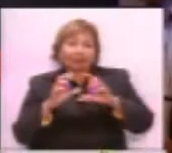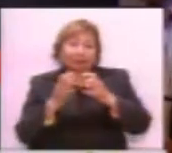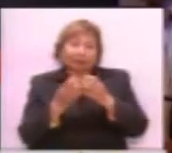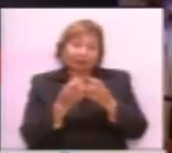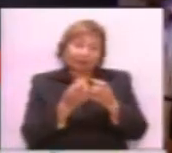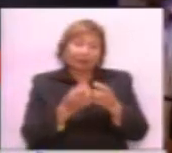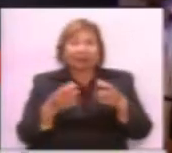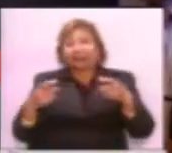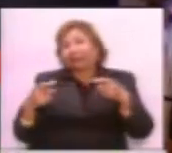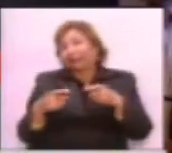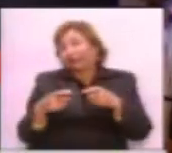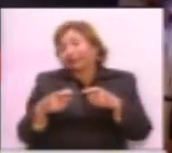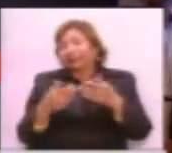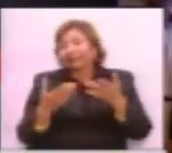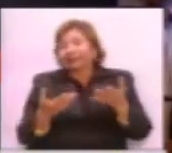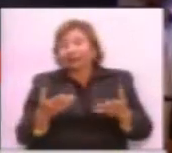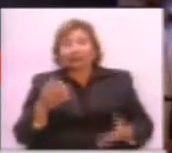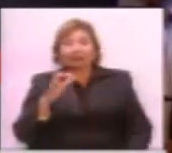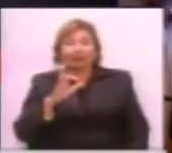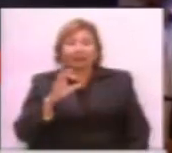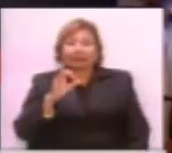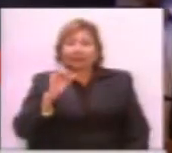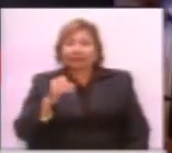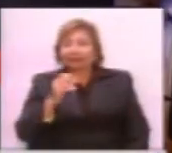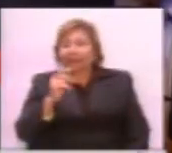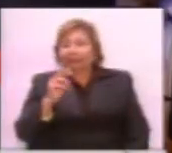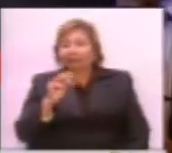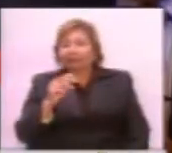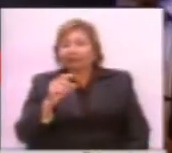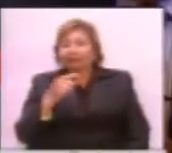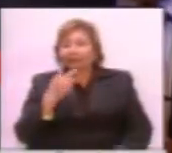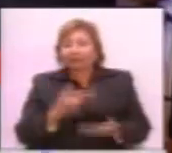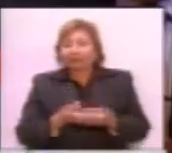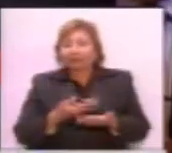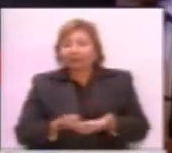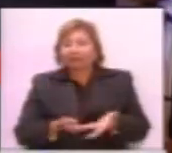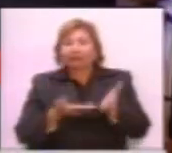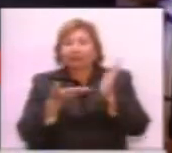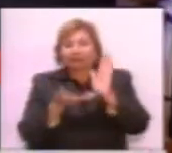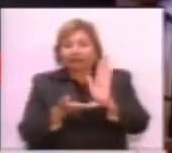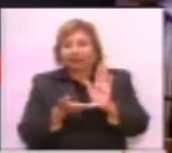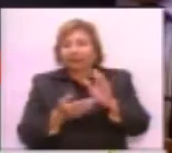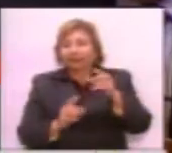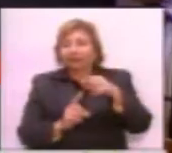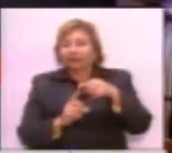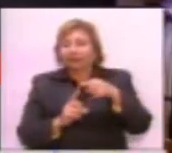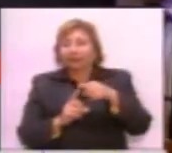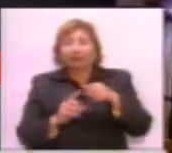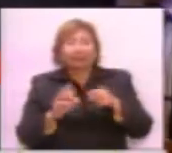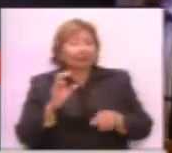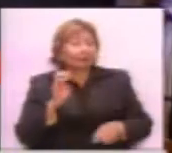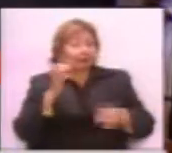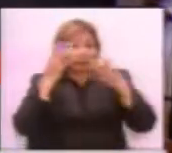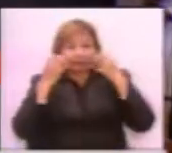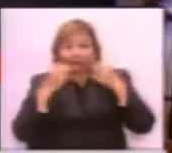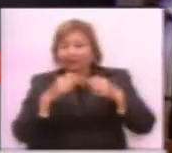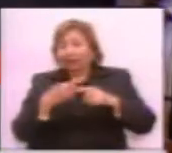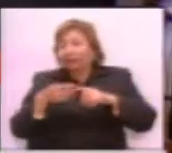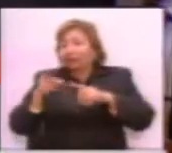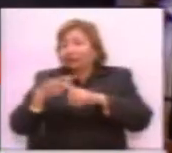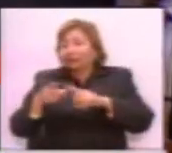Congreso, el partido fujimorista, nos trae solamente la propuesta del terrorismo. Y los